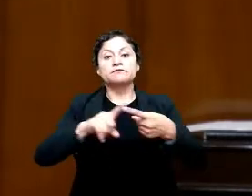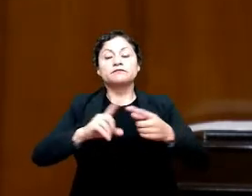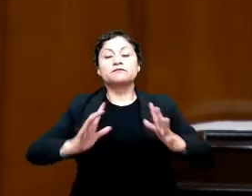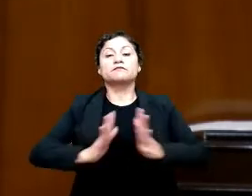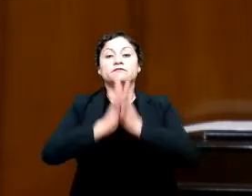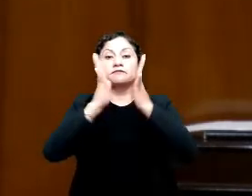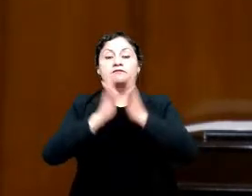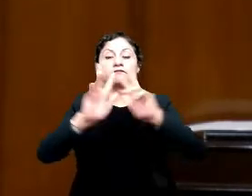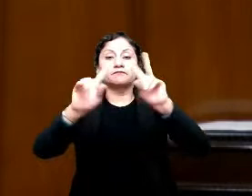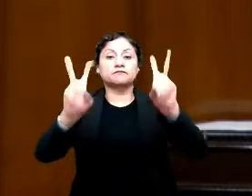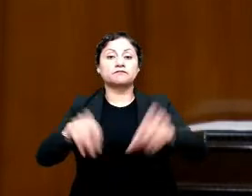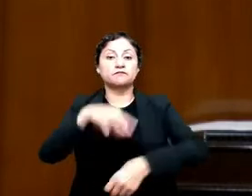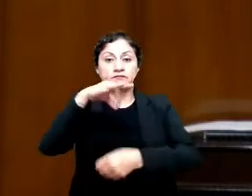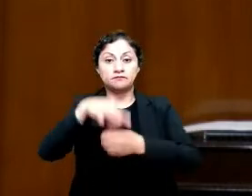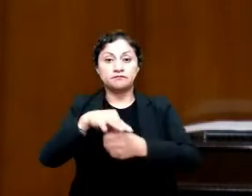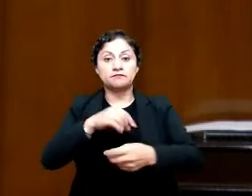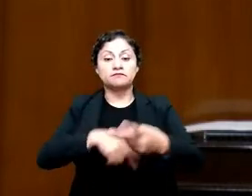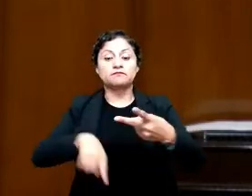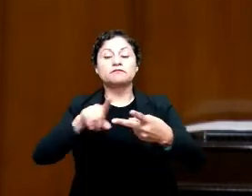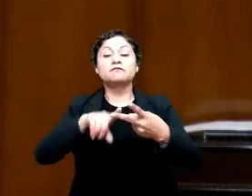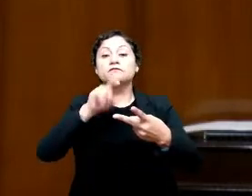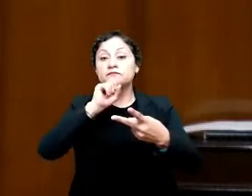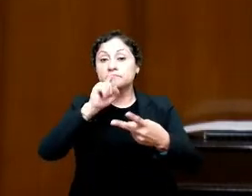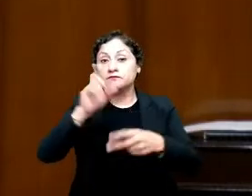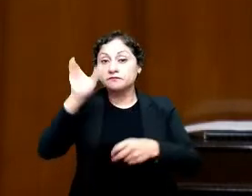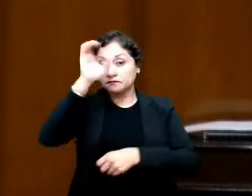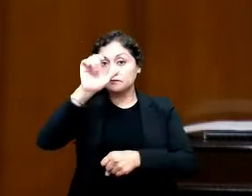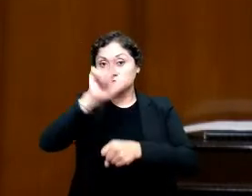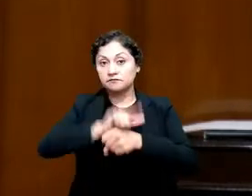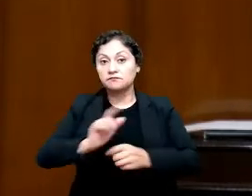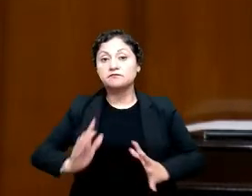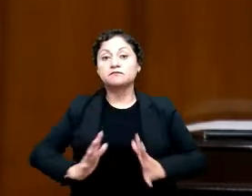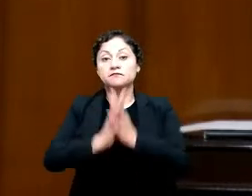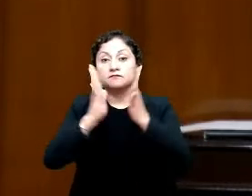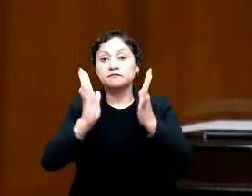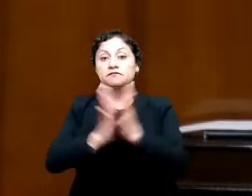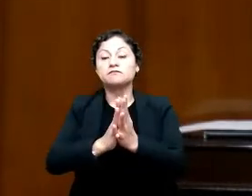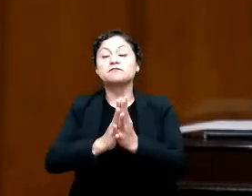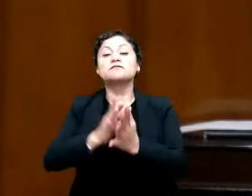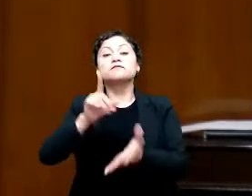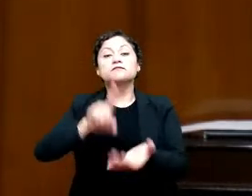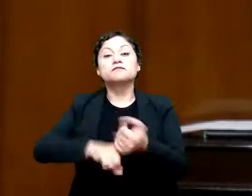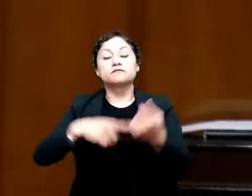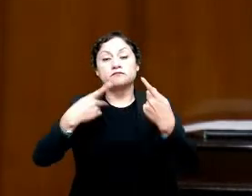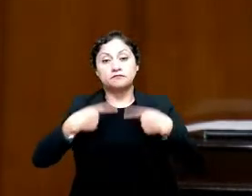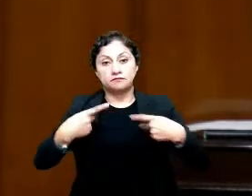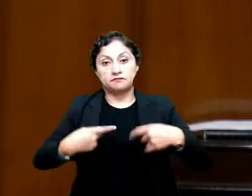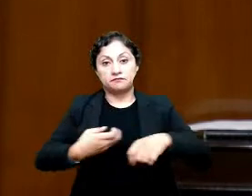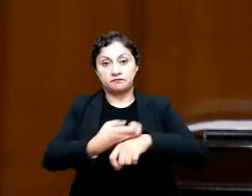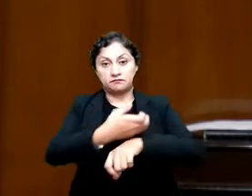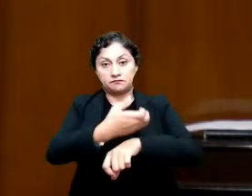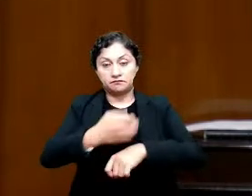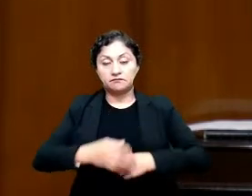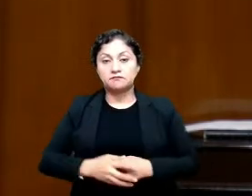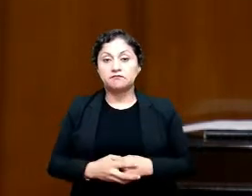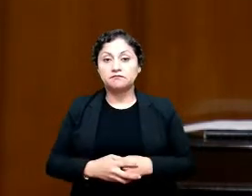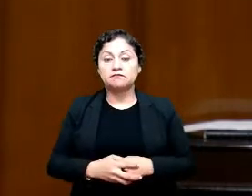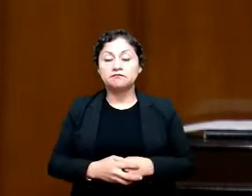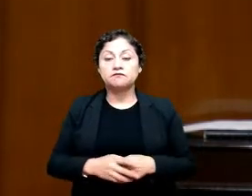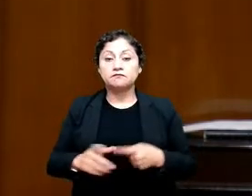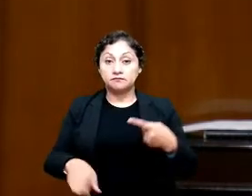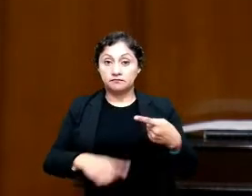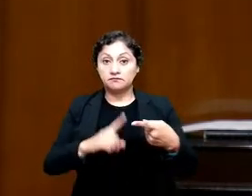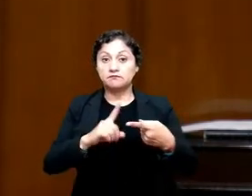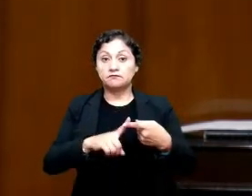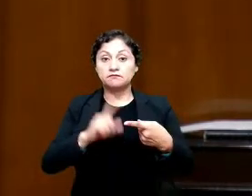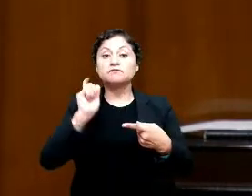electoral y la cultura y participación ciudadana en la vida del Estado. Primero,